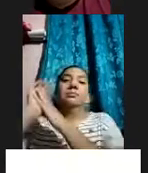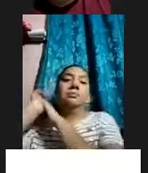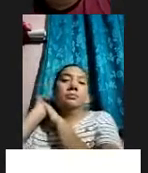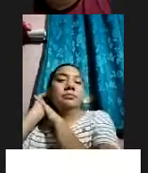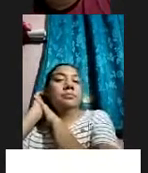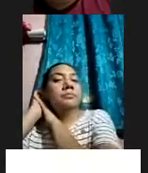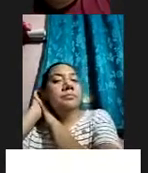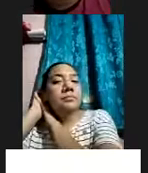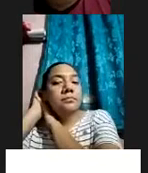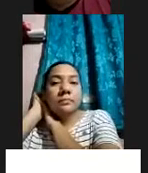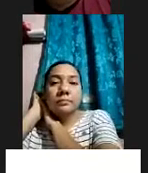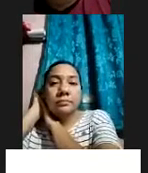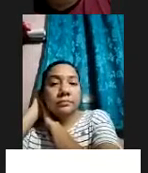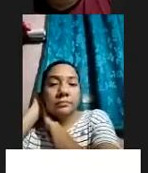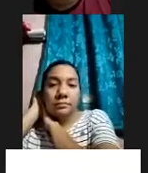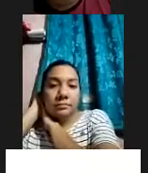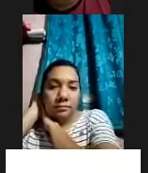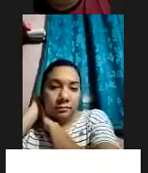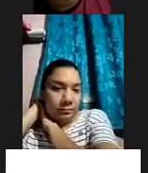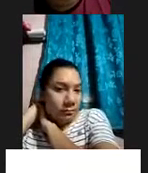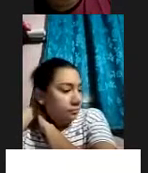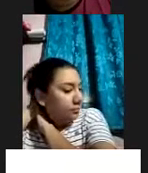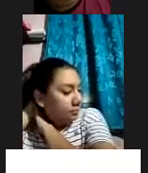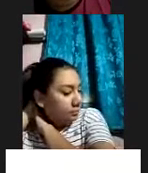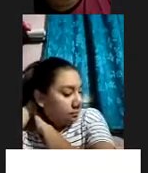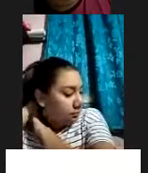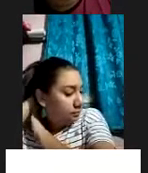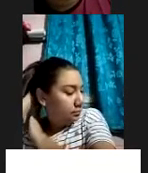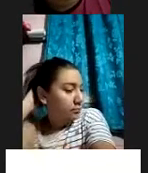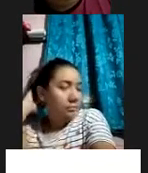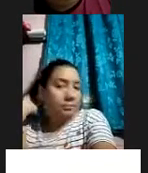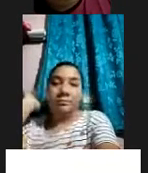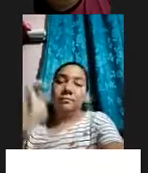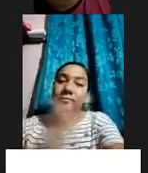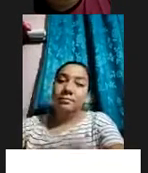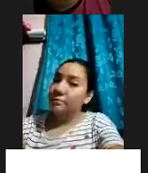No te escucho. I can't hear you. I'm sorry.